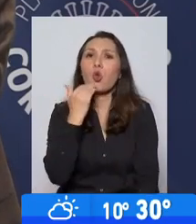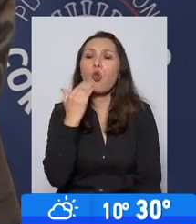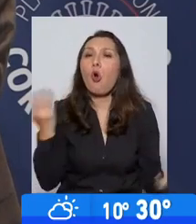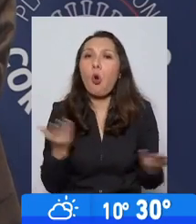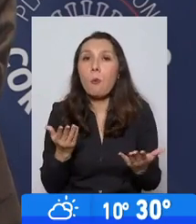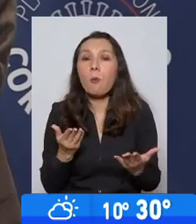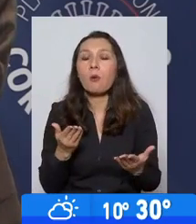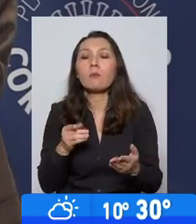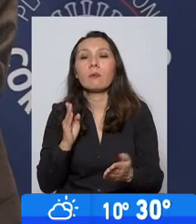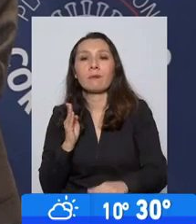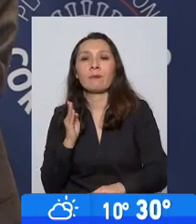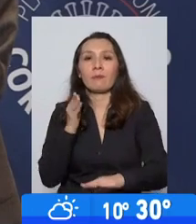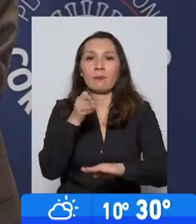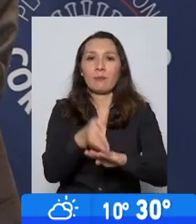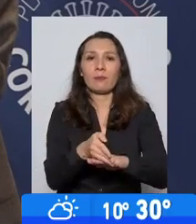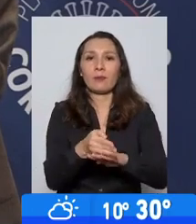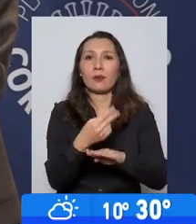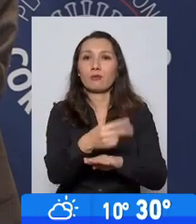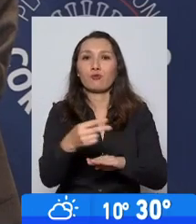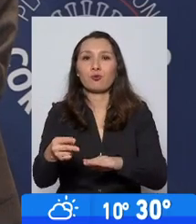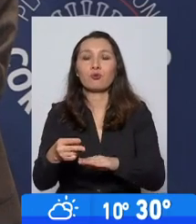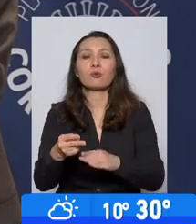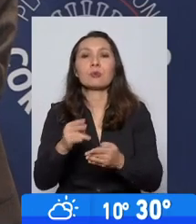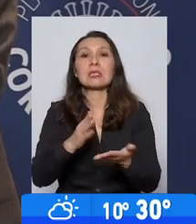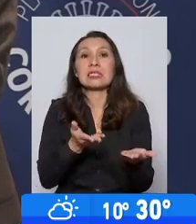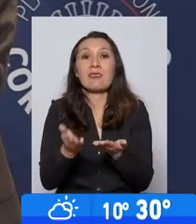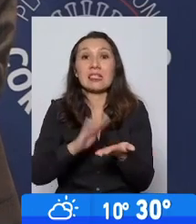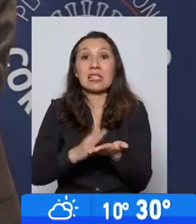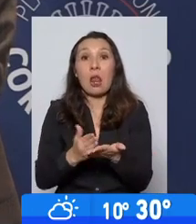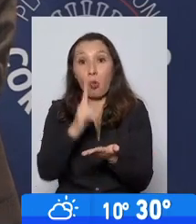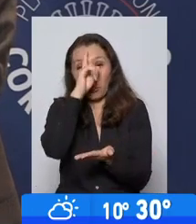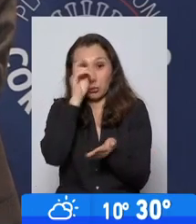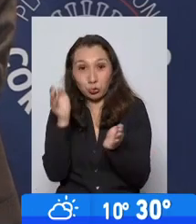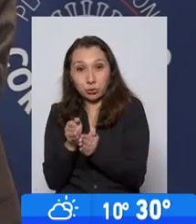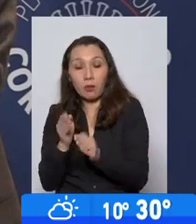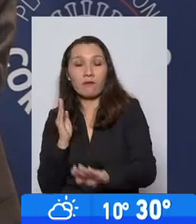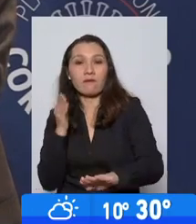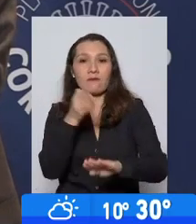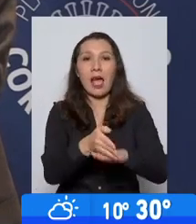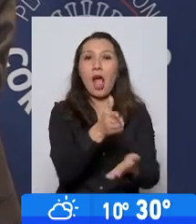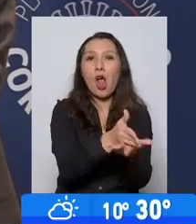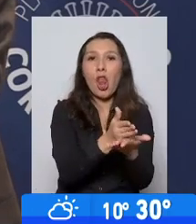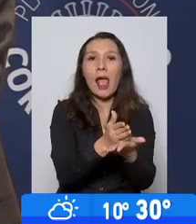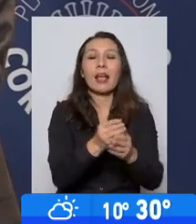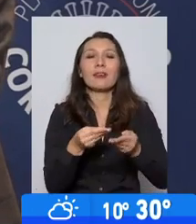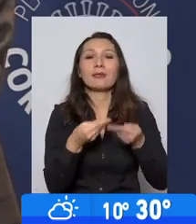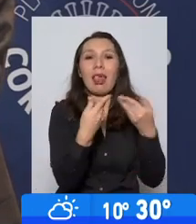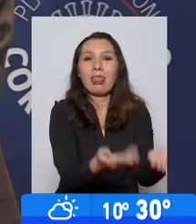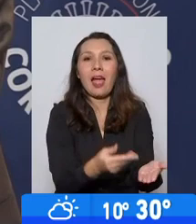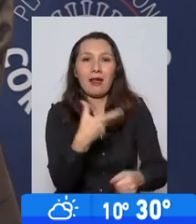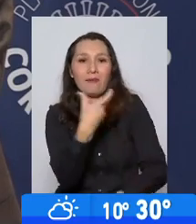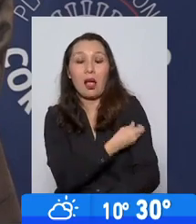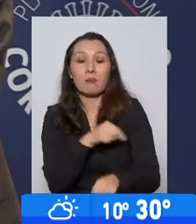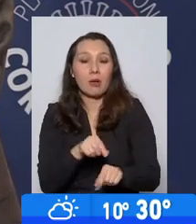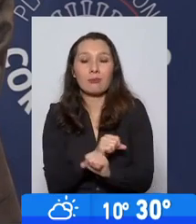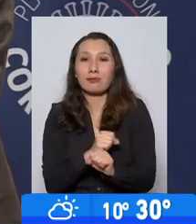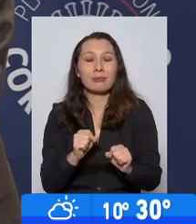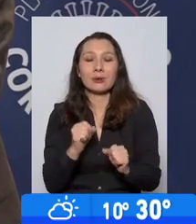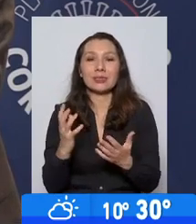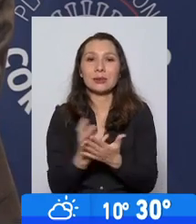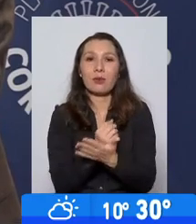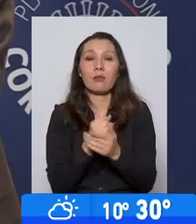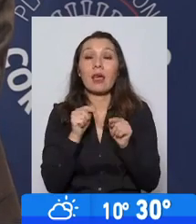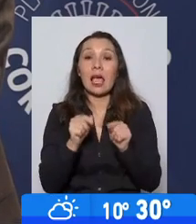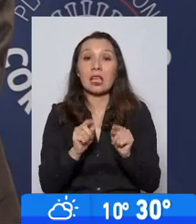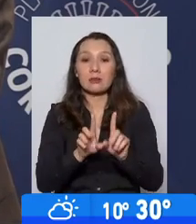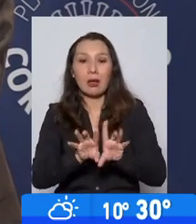era a través de el servicio de salud, acudía a los colegios a vacunar. Eso no ha sido logrado,